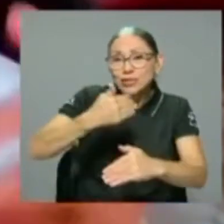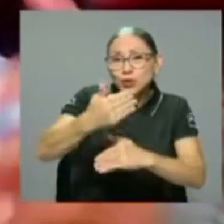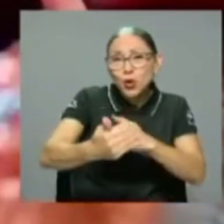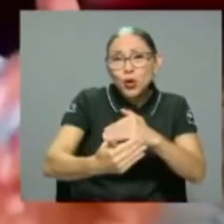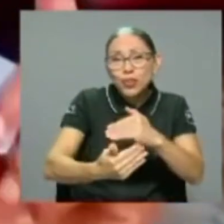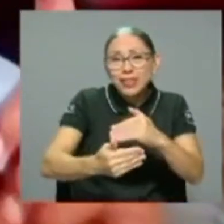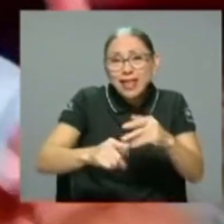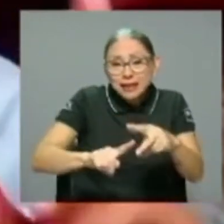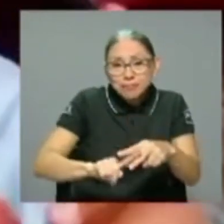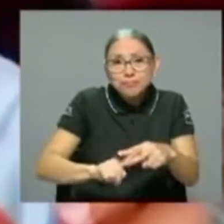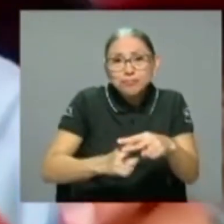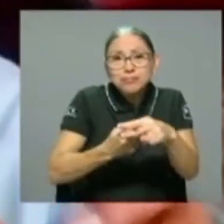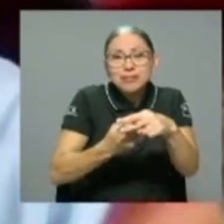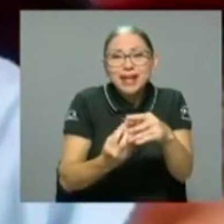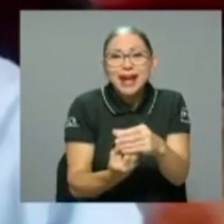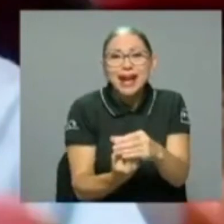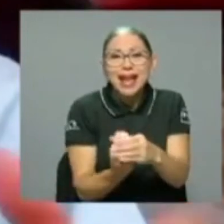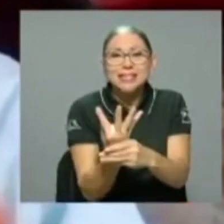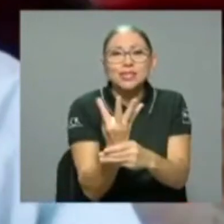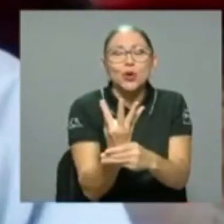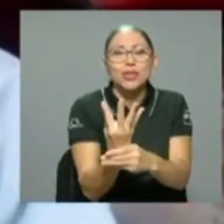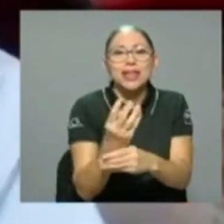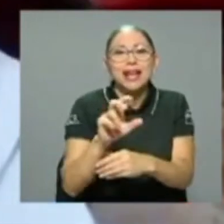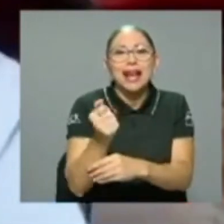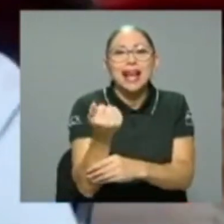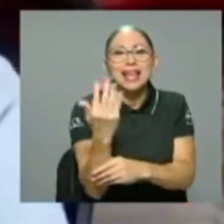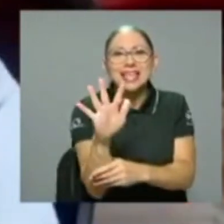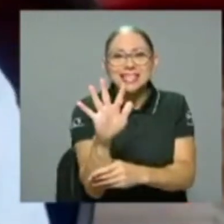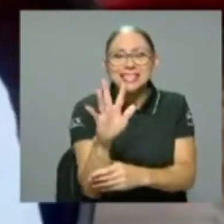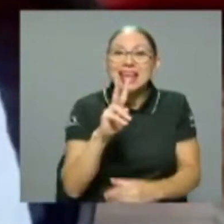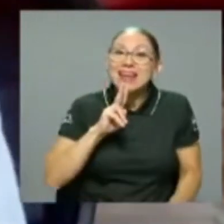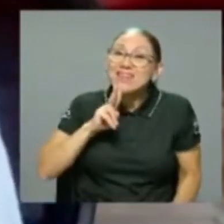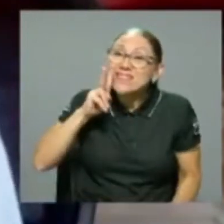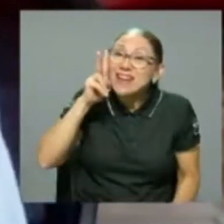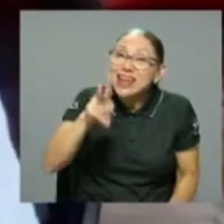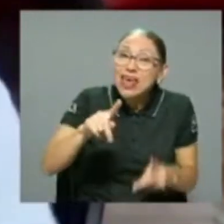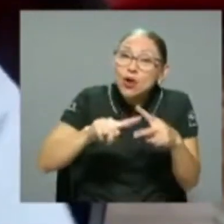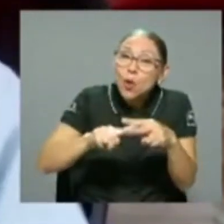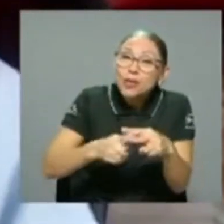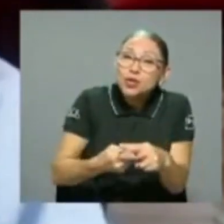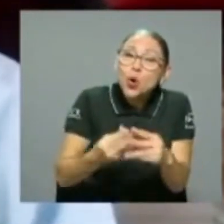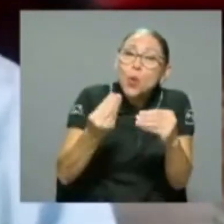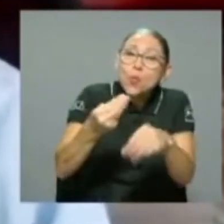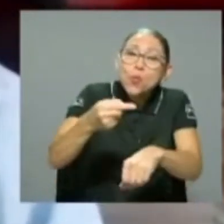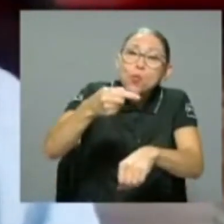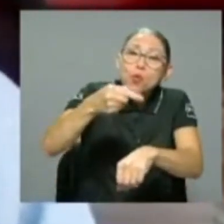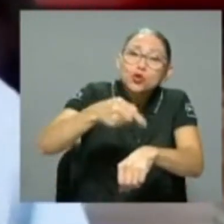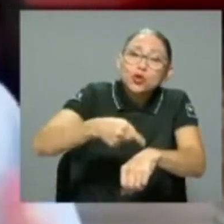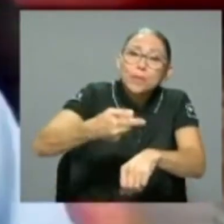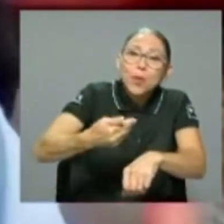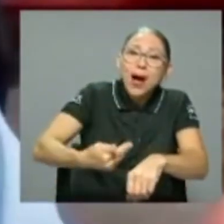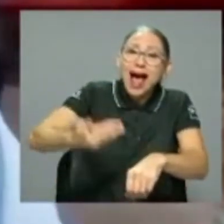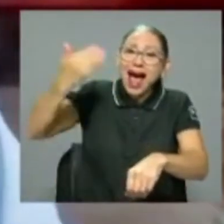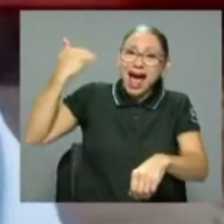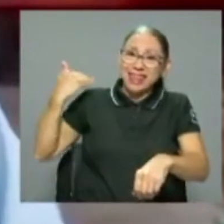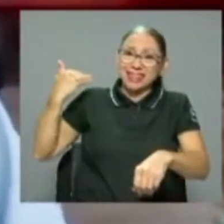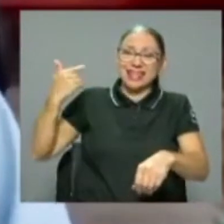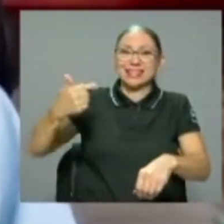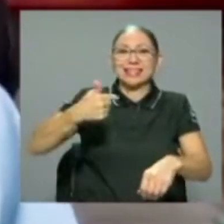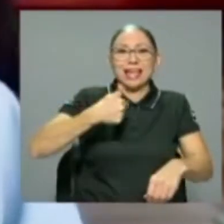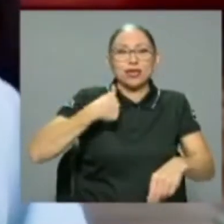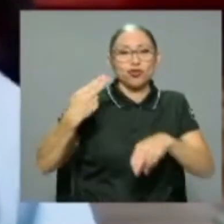Canal 15 en realidad comenzó mucho antes de mi llegada a la rectoría y que